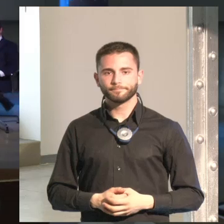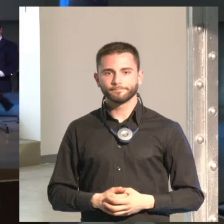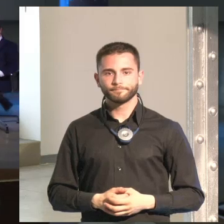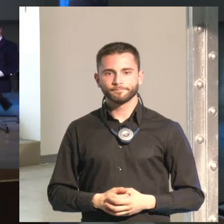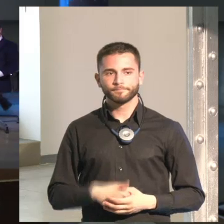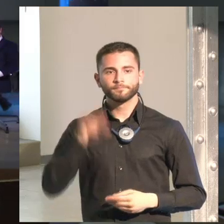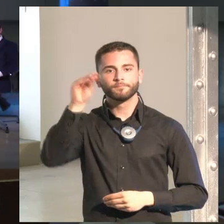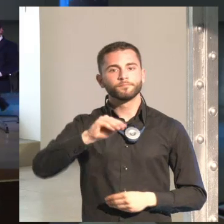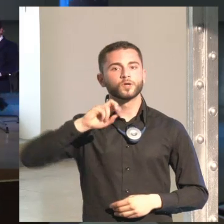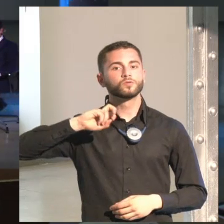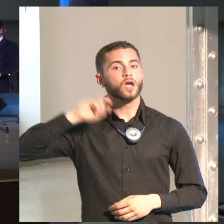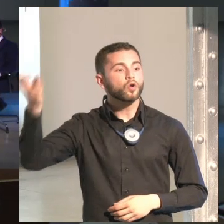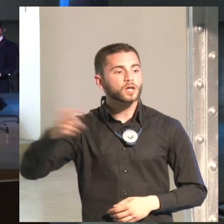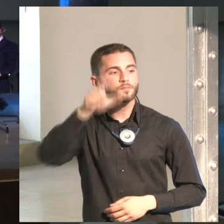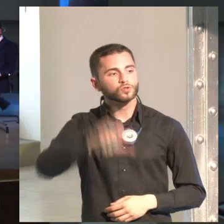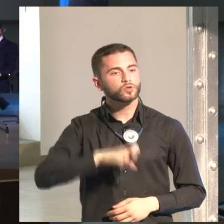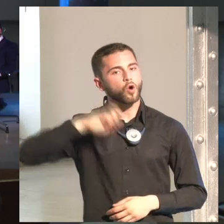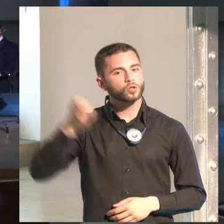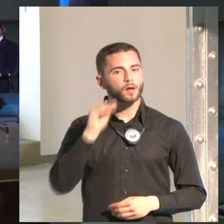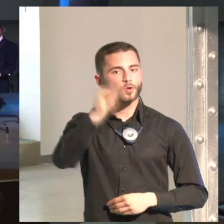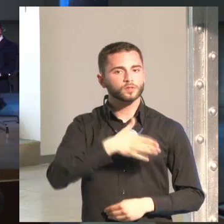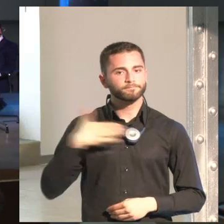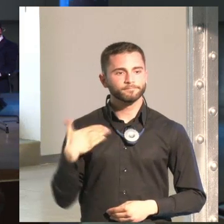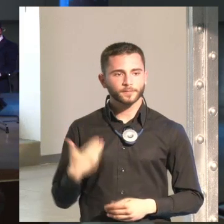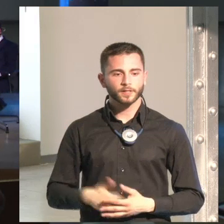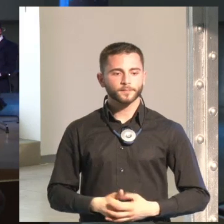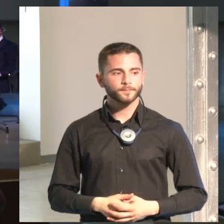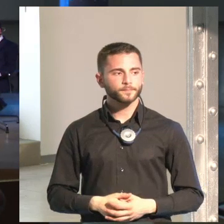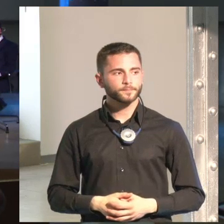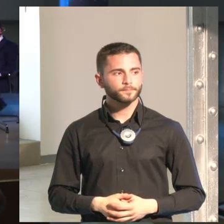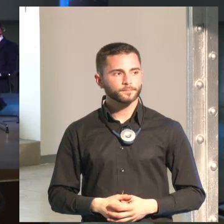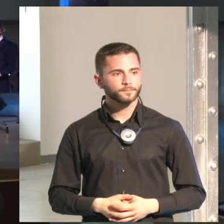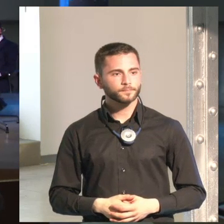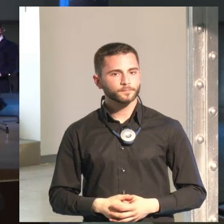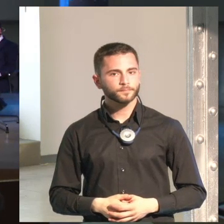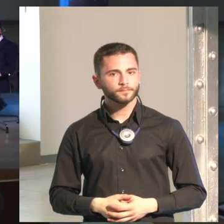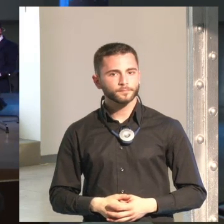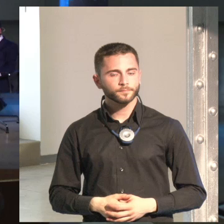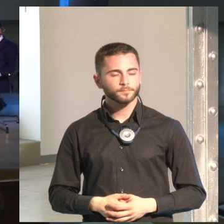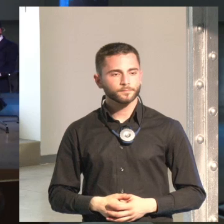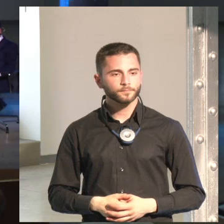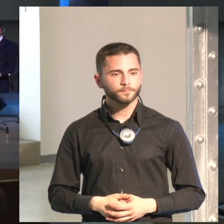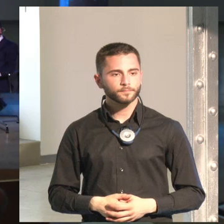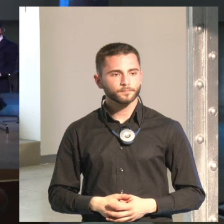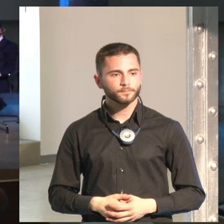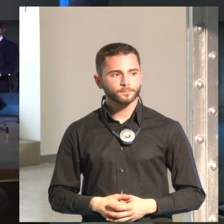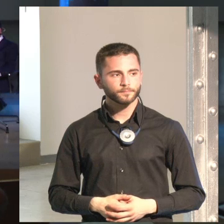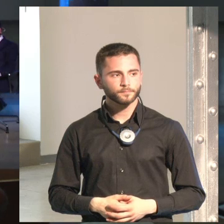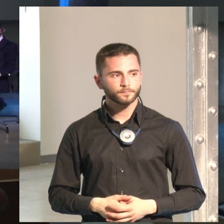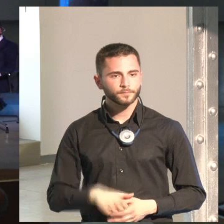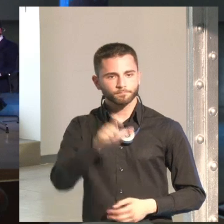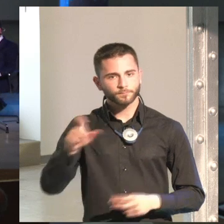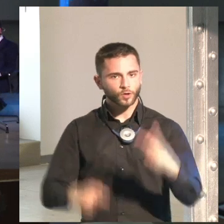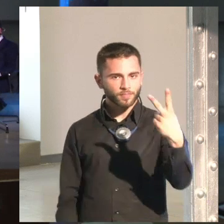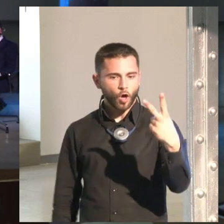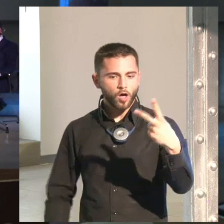¿Alguna otra pregunta de alguien? Ahí hay, bueno, dos. Entonces a lo mejor ladies first en el